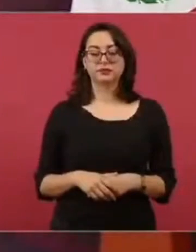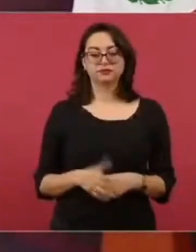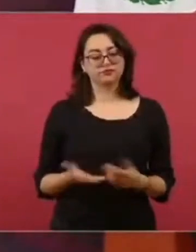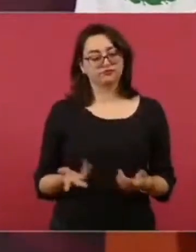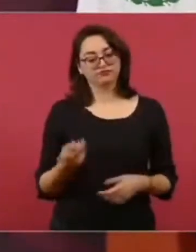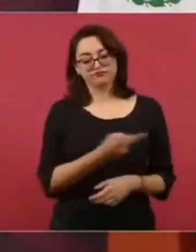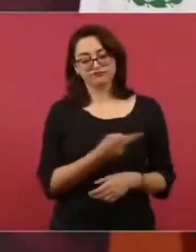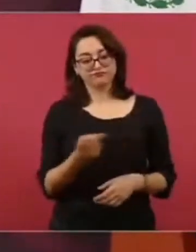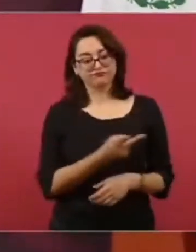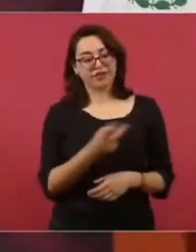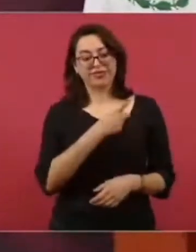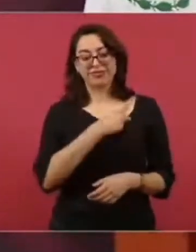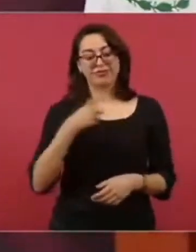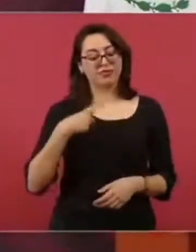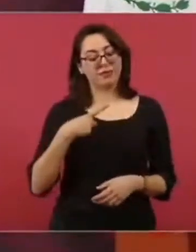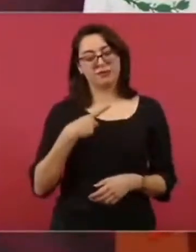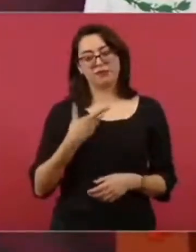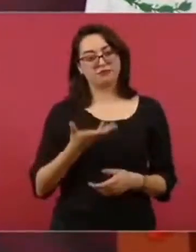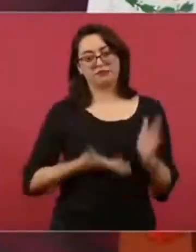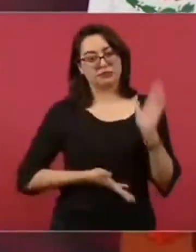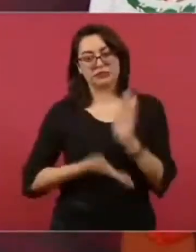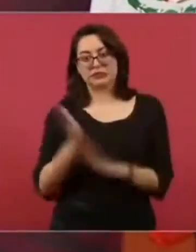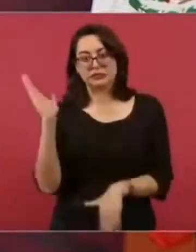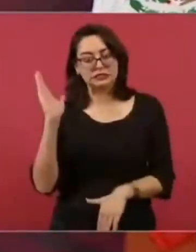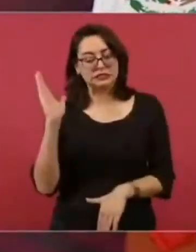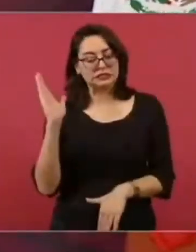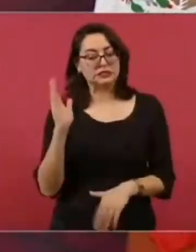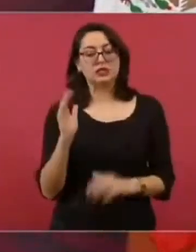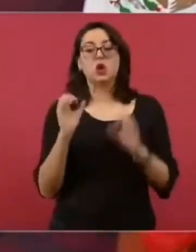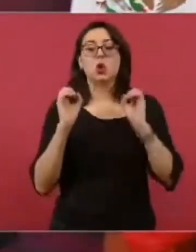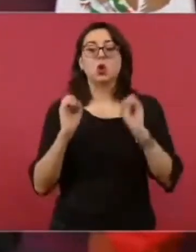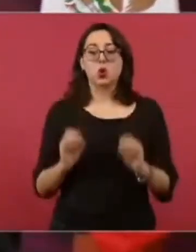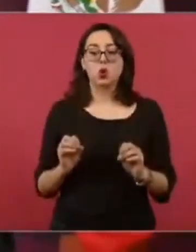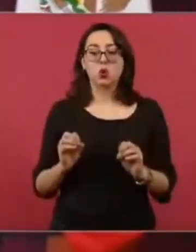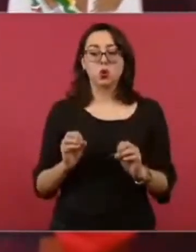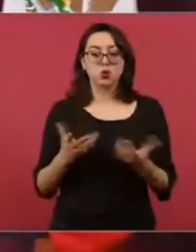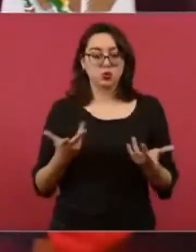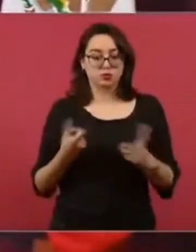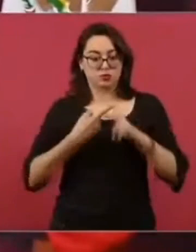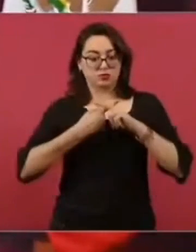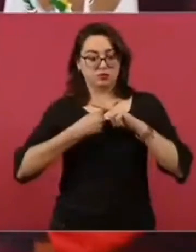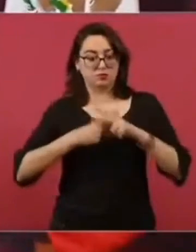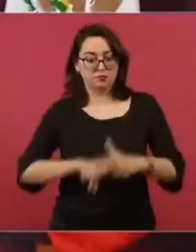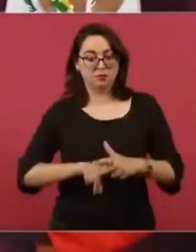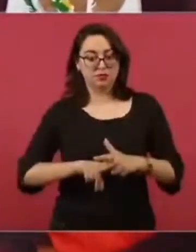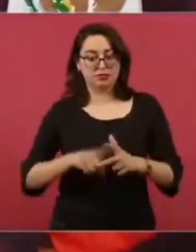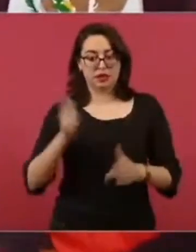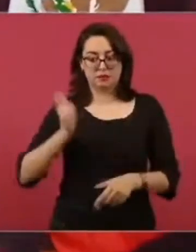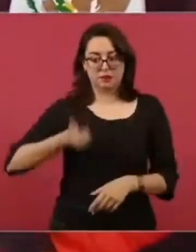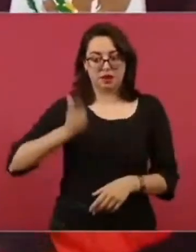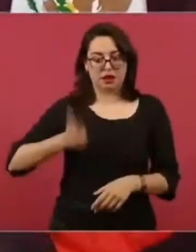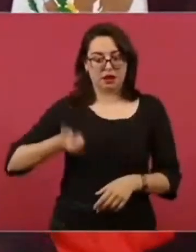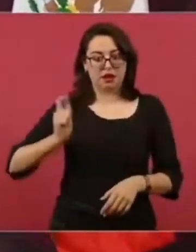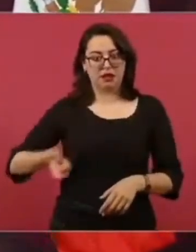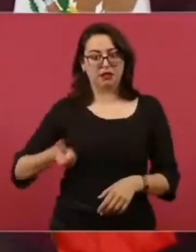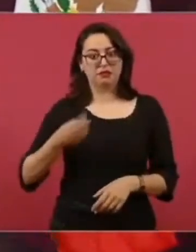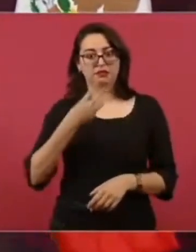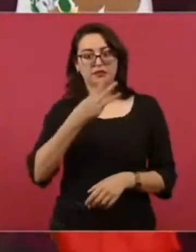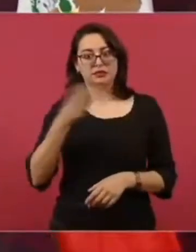se tienen que ir o tienen que aportar $300 mensuales,